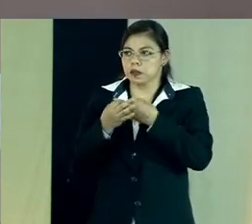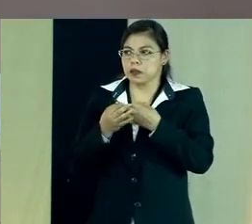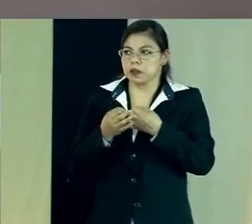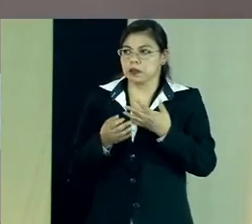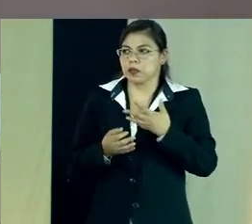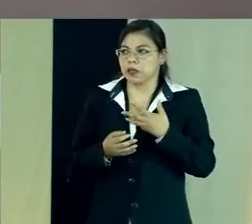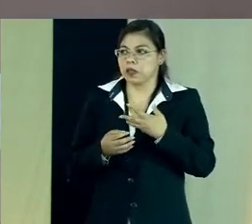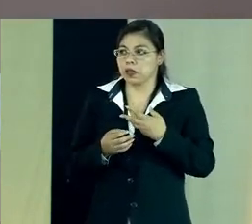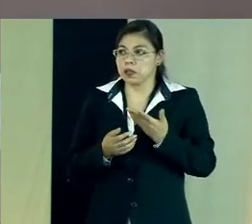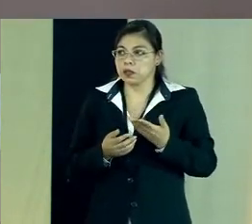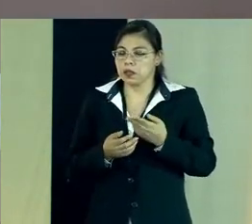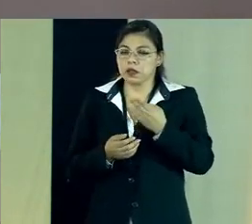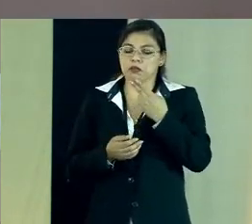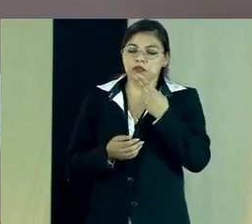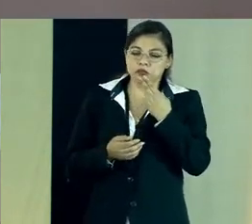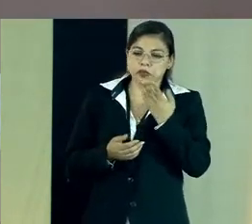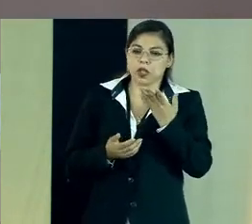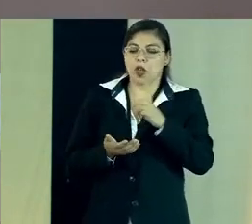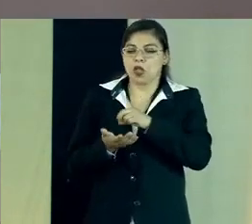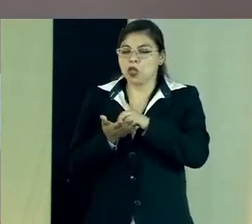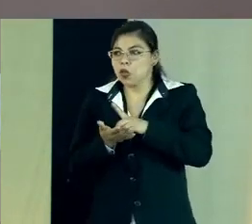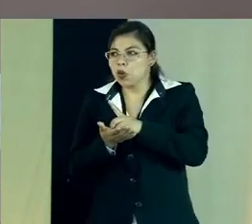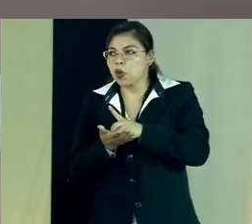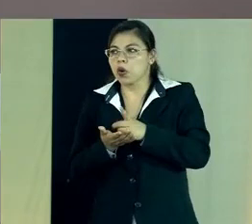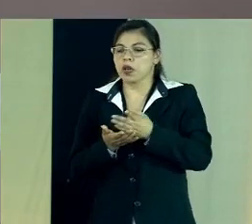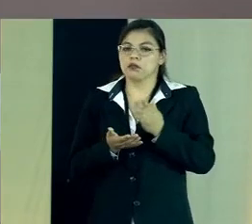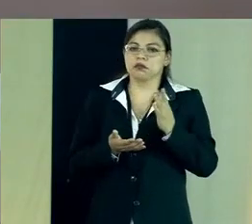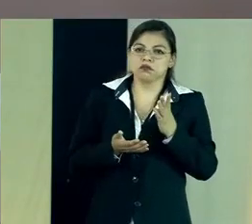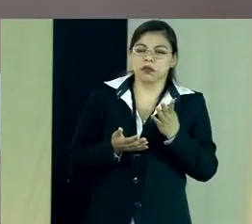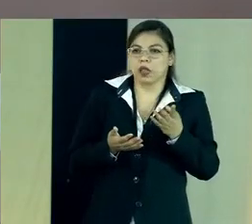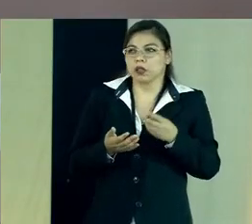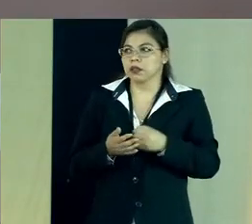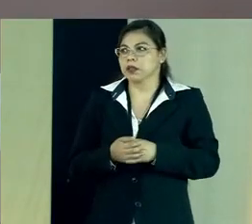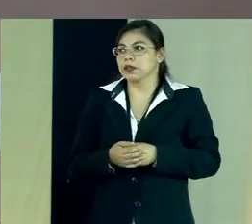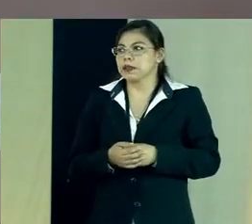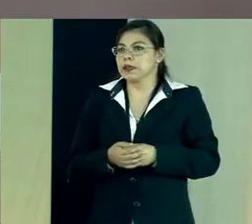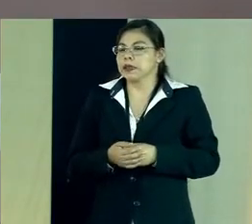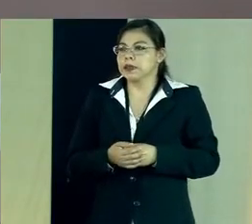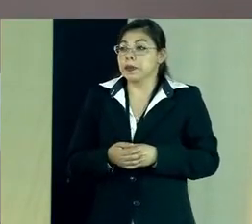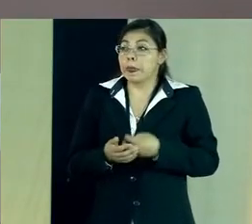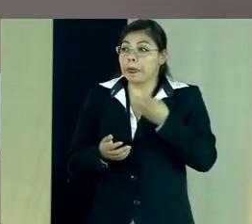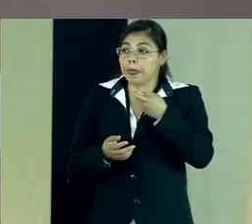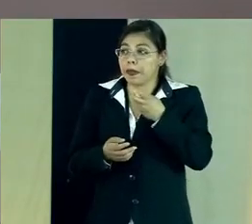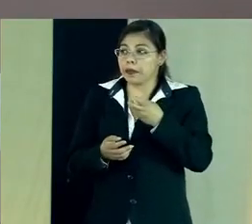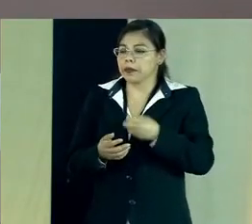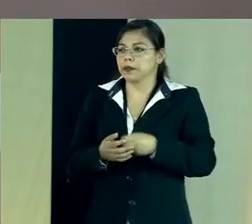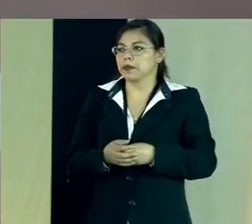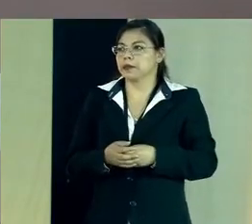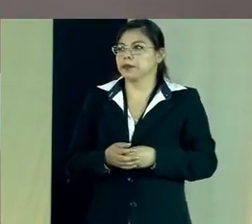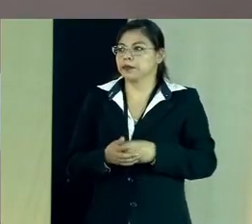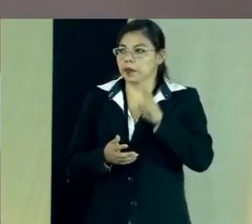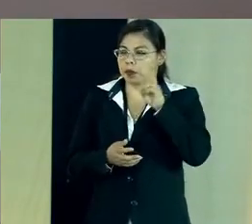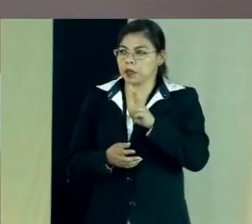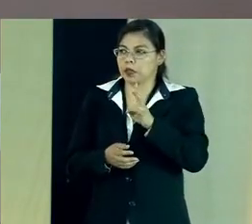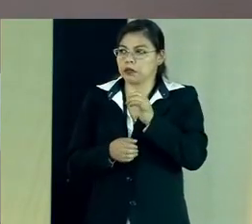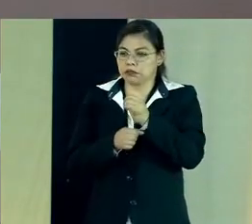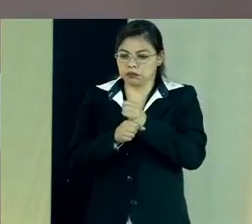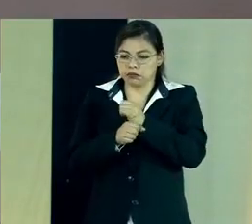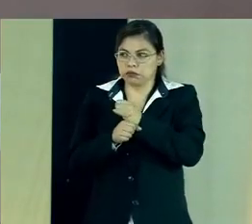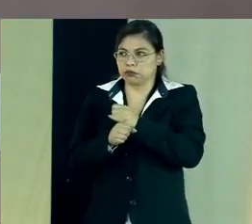nicotina la cocaína y la heroína esta es una verdadera investigación